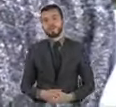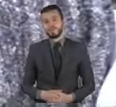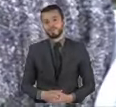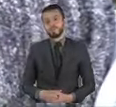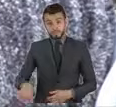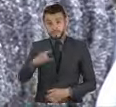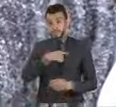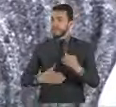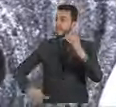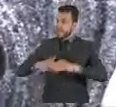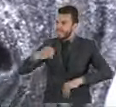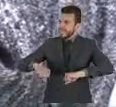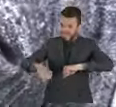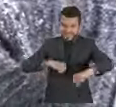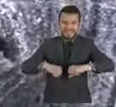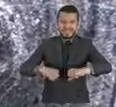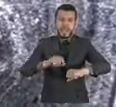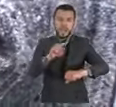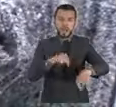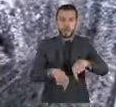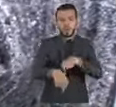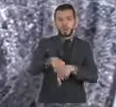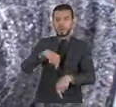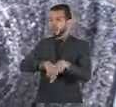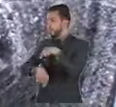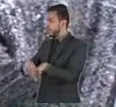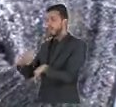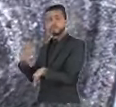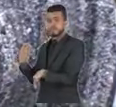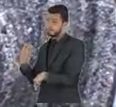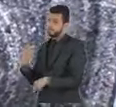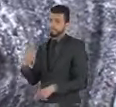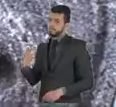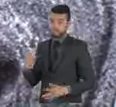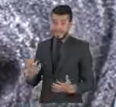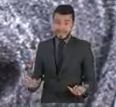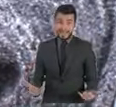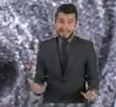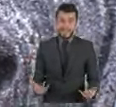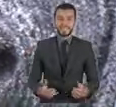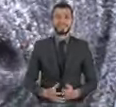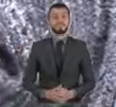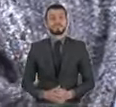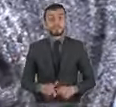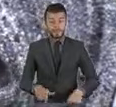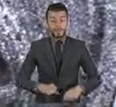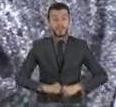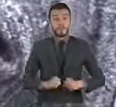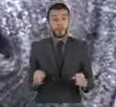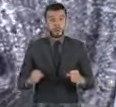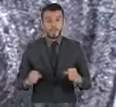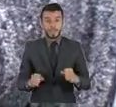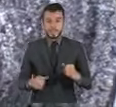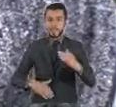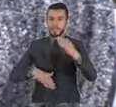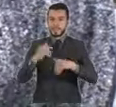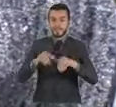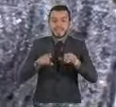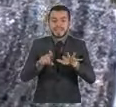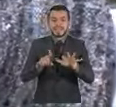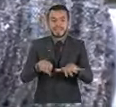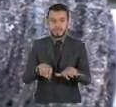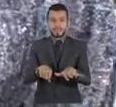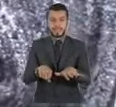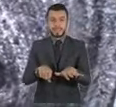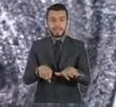devolvernos. Bogotá ha tenido en este año, en 6 meses, mayor cierre de su brecha digital